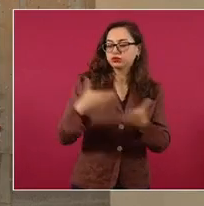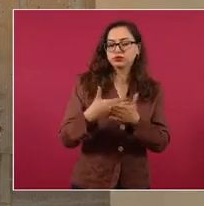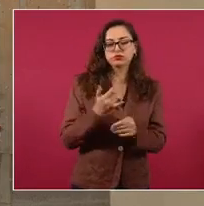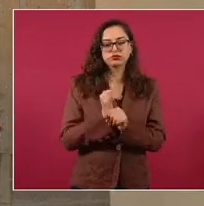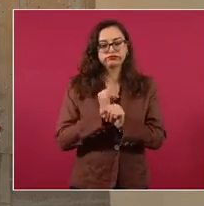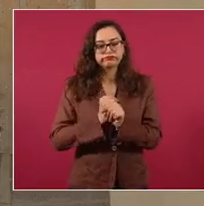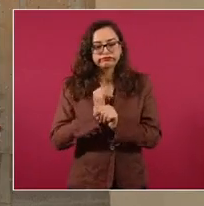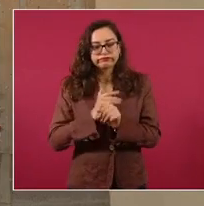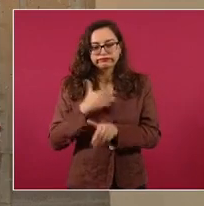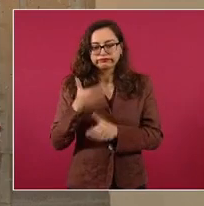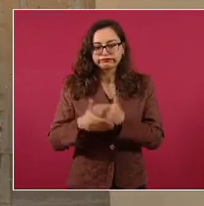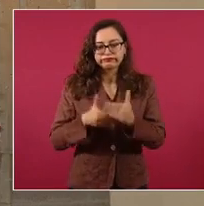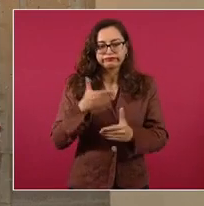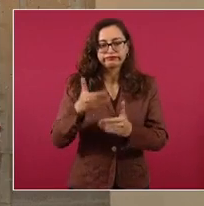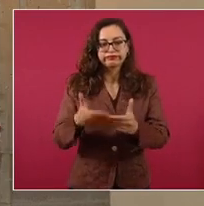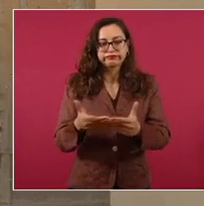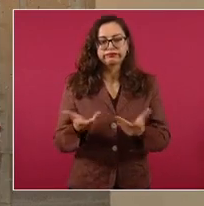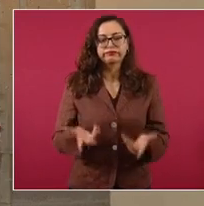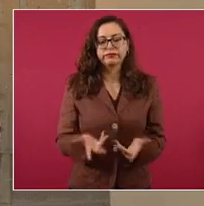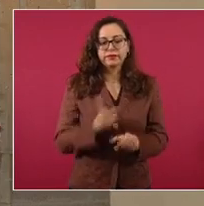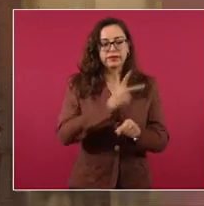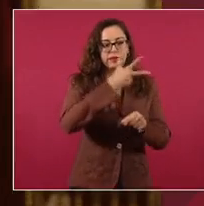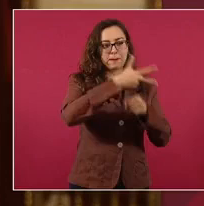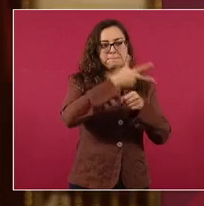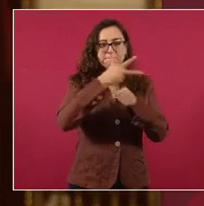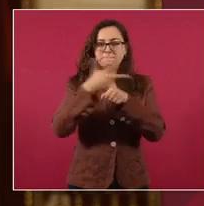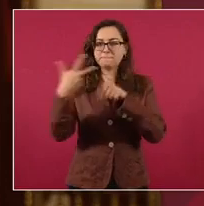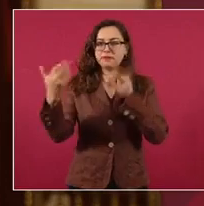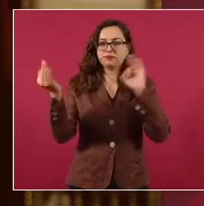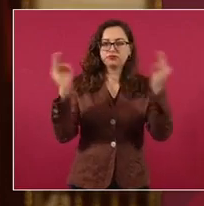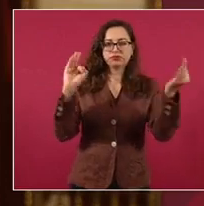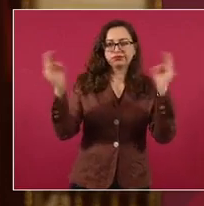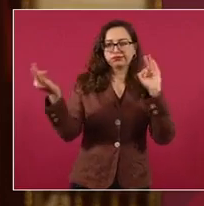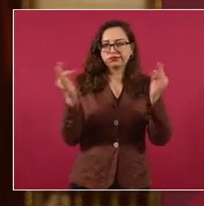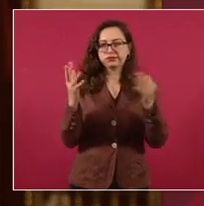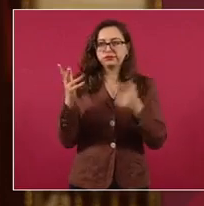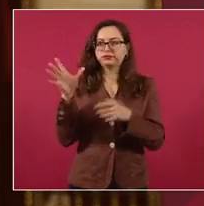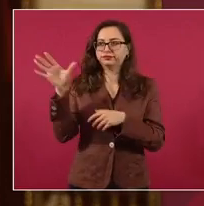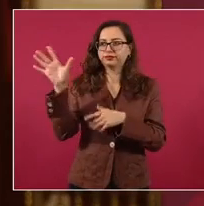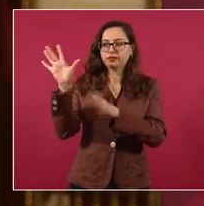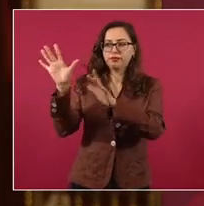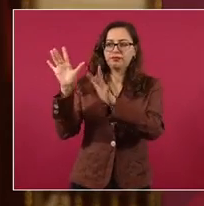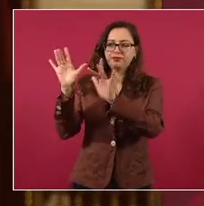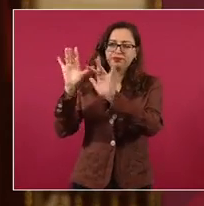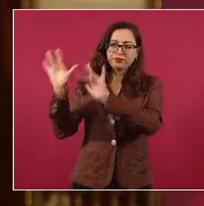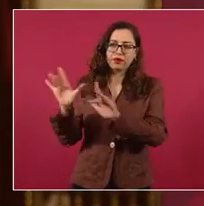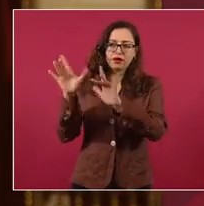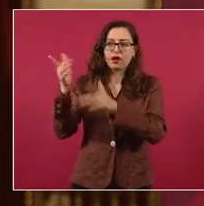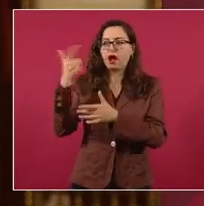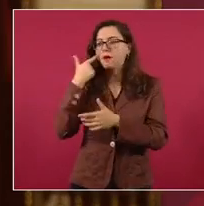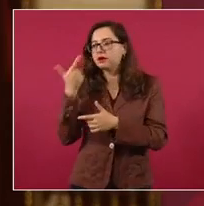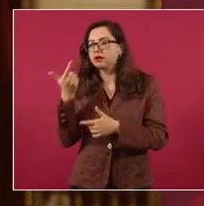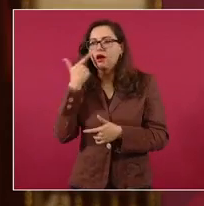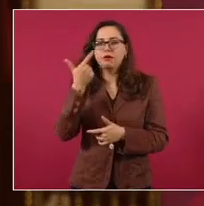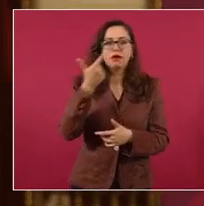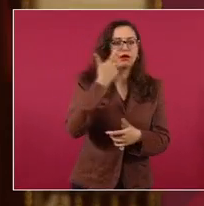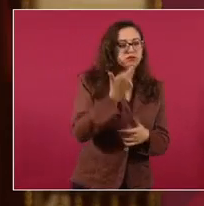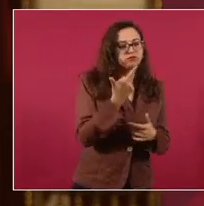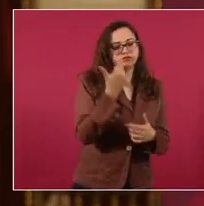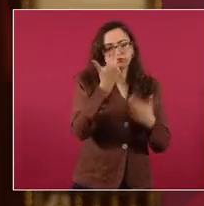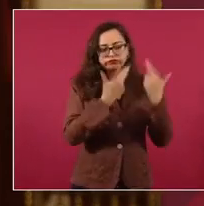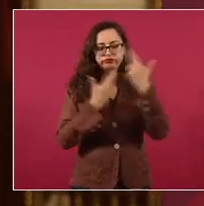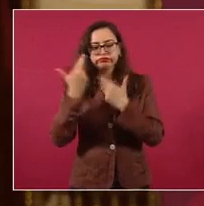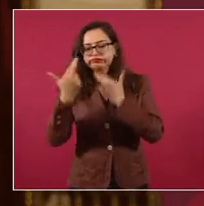en curso la revisión de todas las cámaras aledañas y trabajos de telefonía para determinar todas